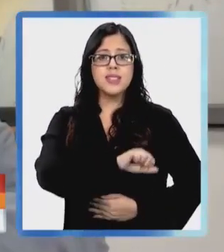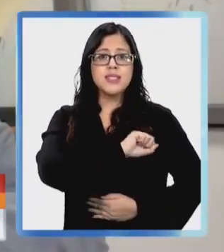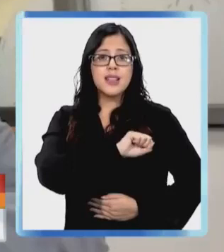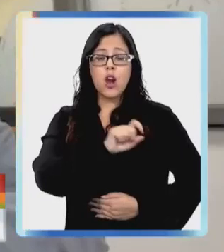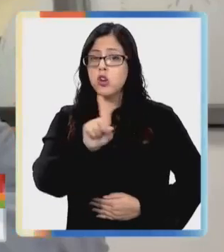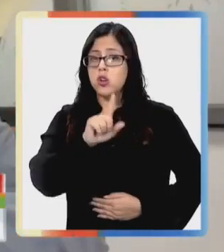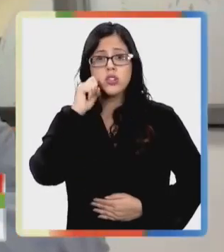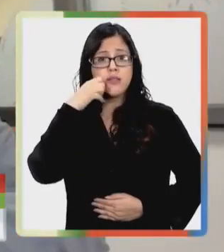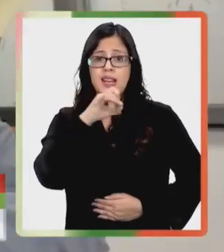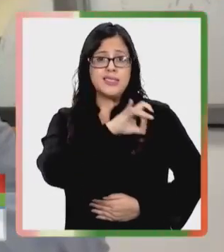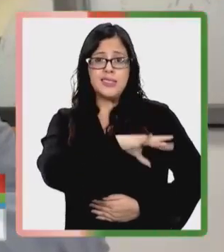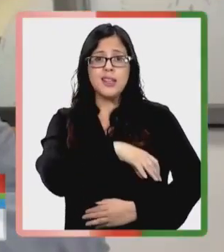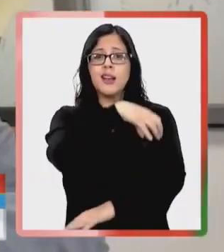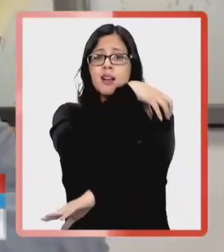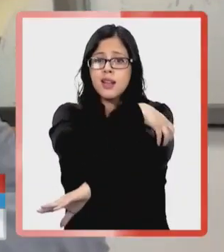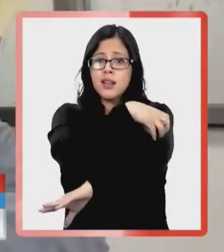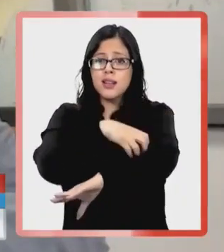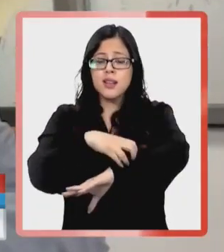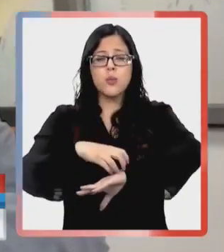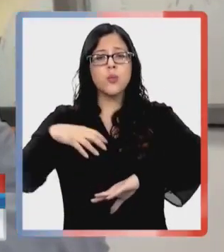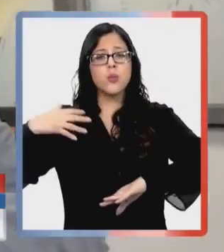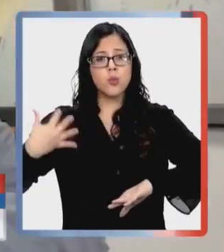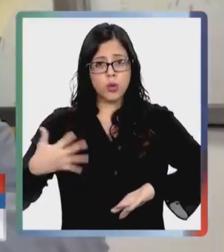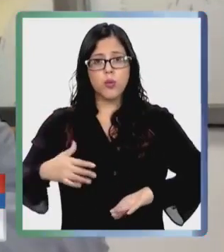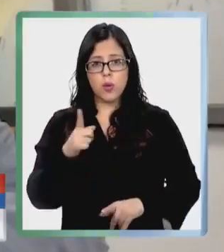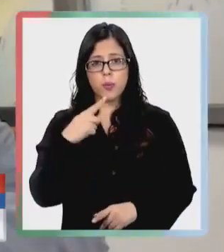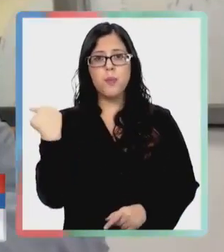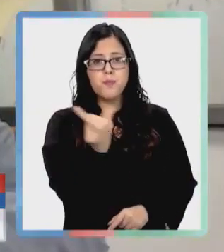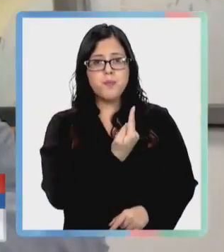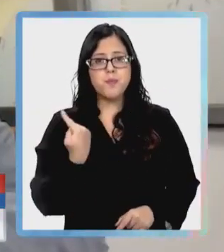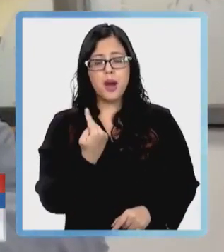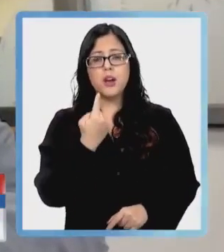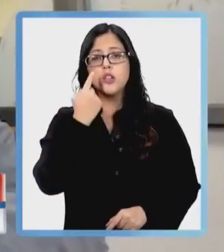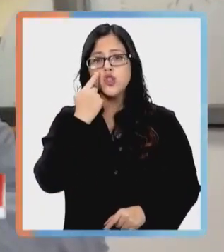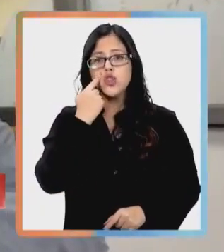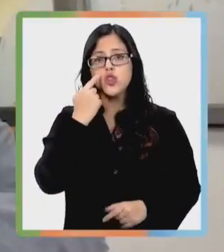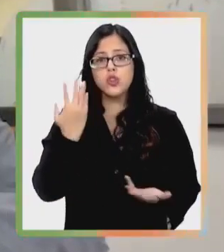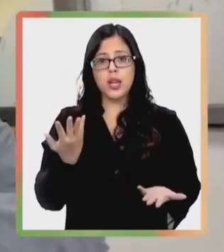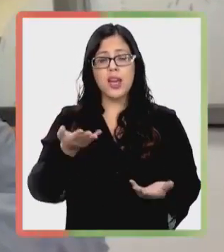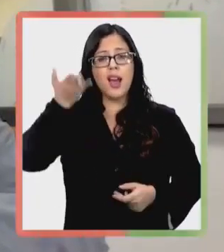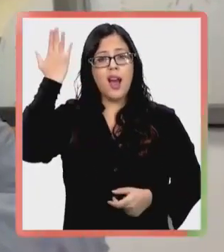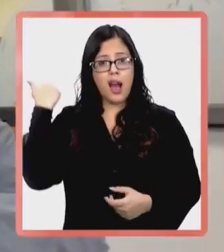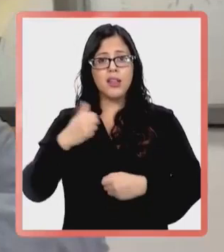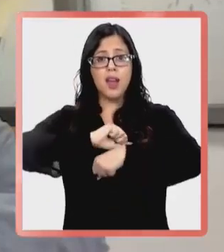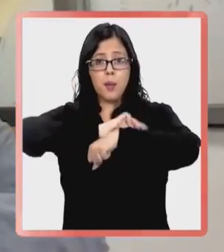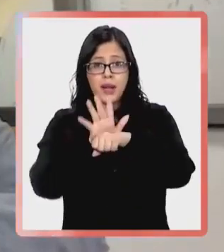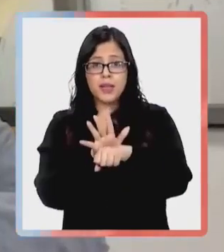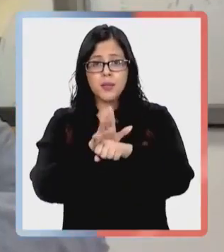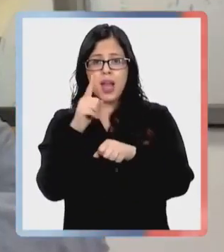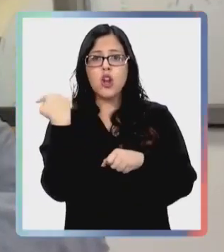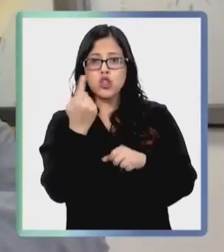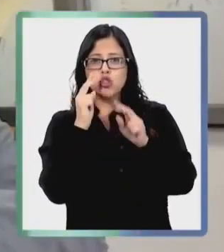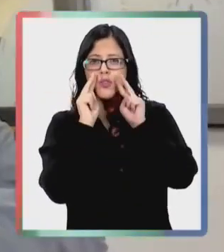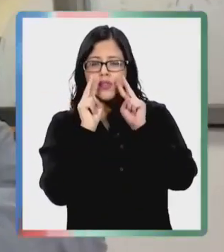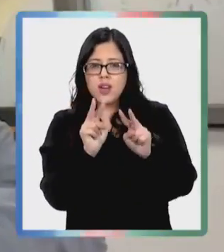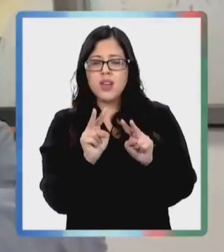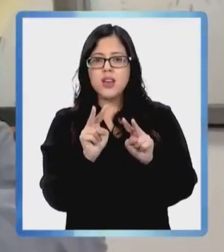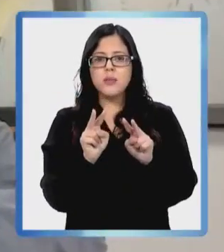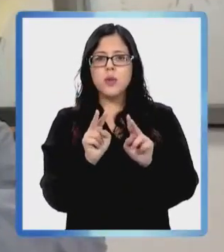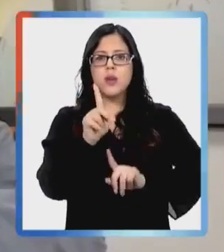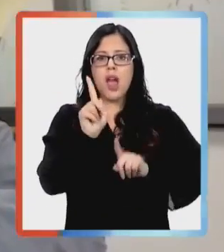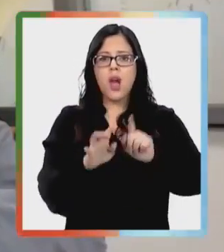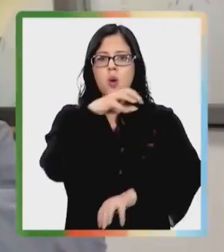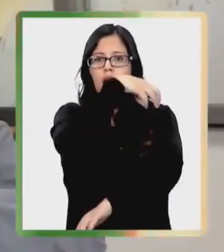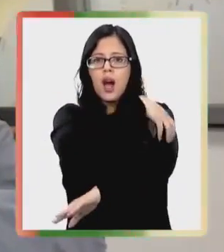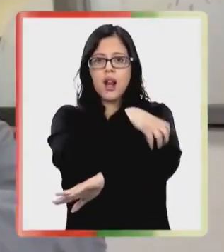importante. Santiago no es Chile y las regiones son muy importantes para nosotros. De hecho, en plena pandemia nosotros observábamos